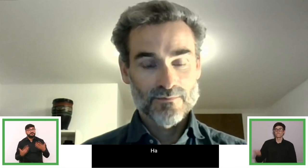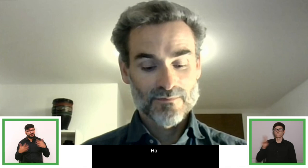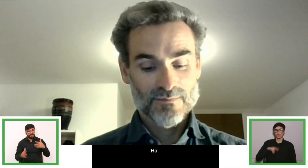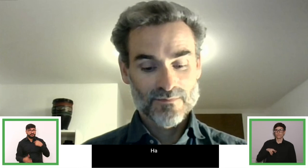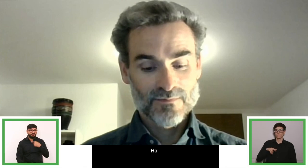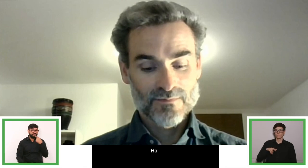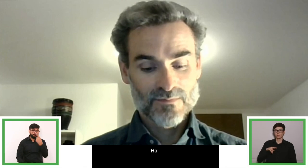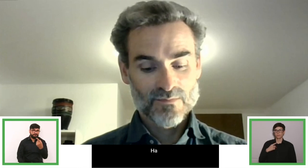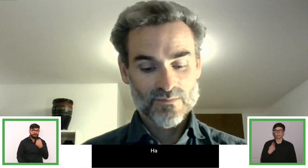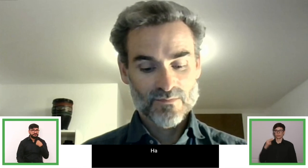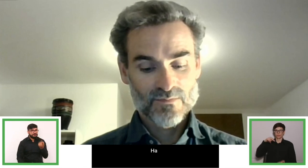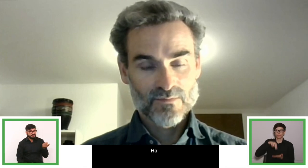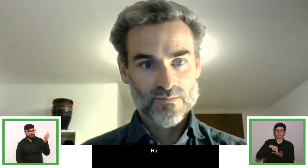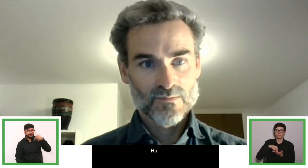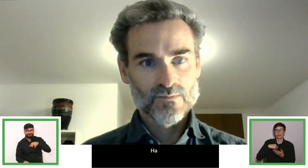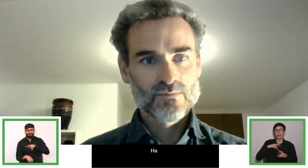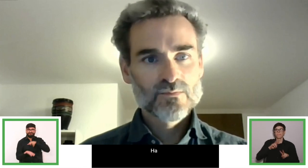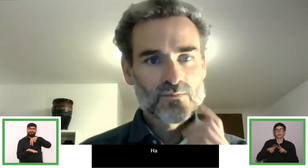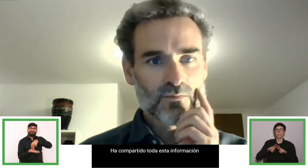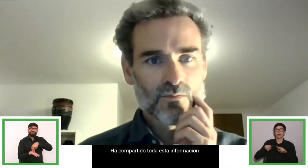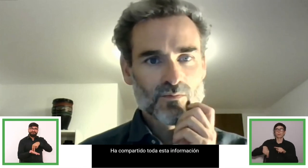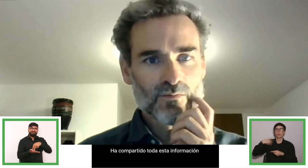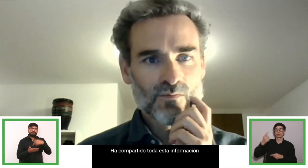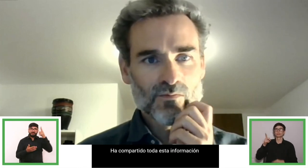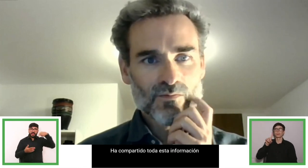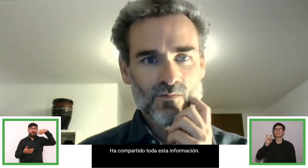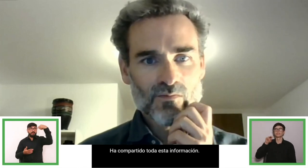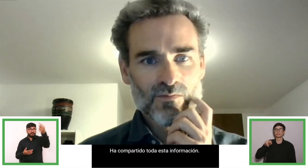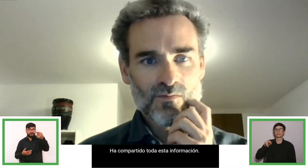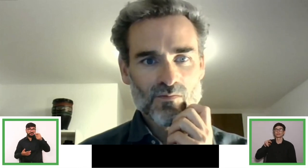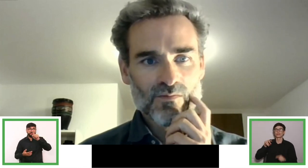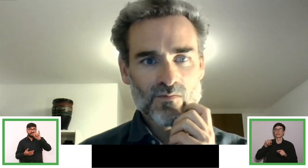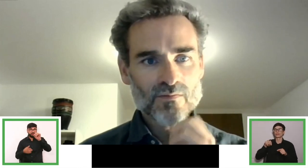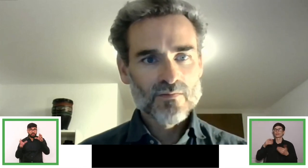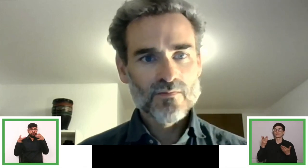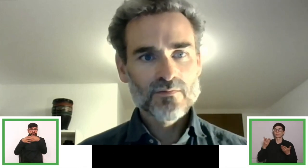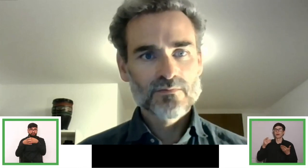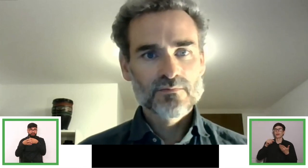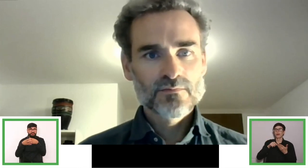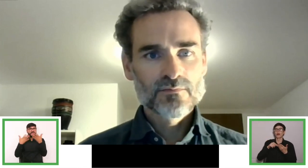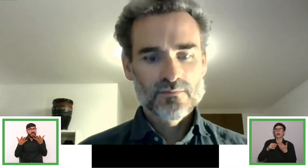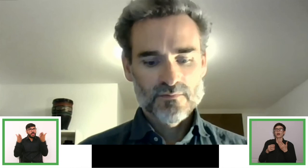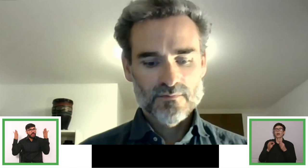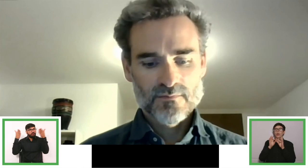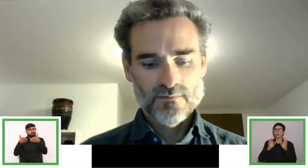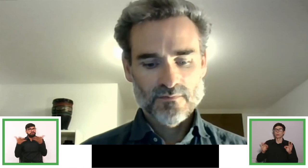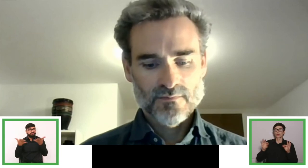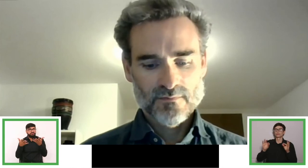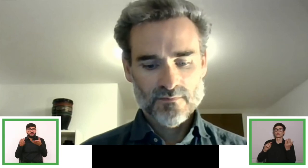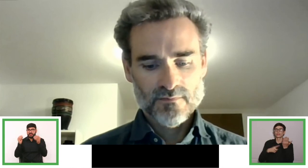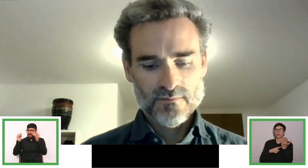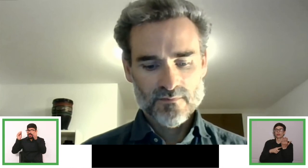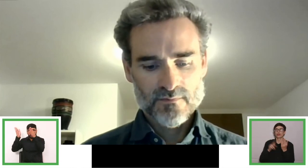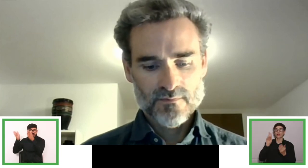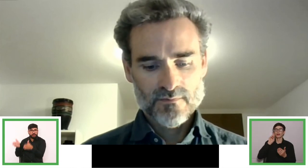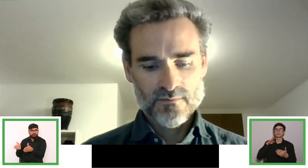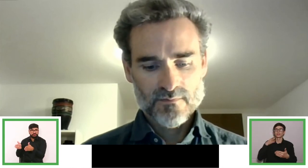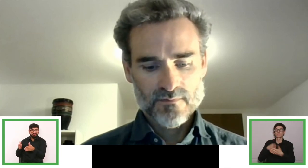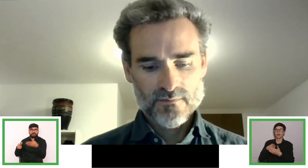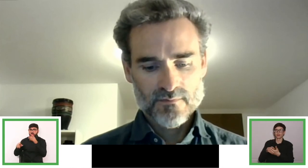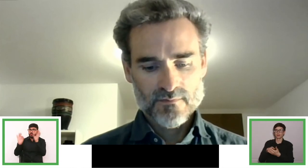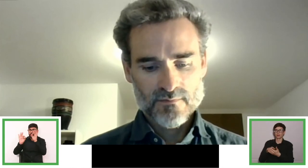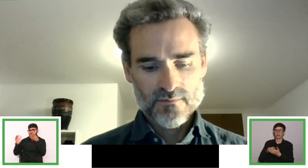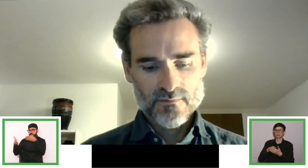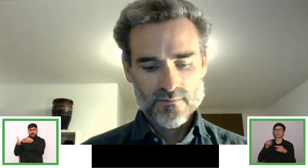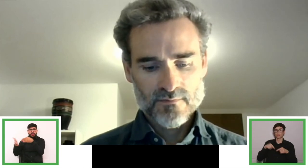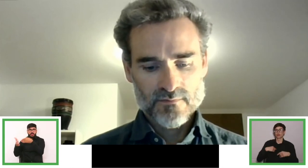Mientras nos preparamos para nuestra próxima sesión sobre innovaciones tecnológicas para una educación sin barreras, Quiero dejarlos con